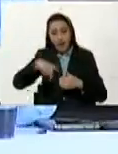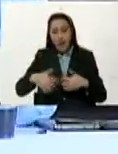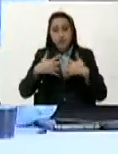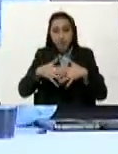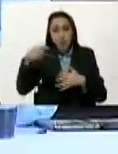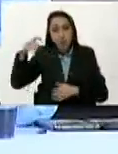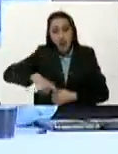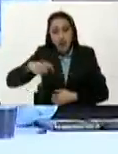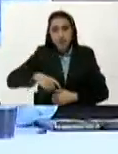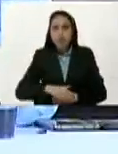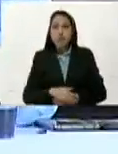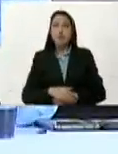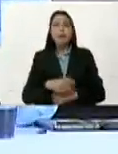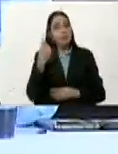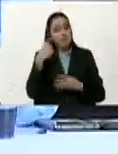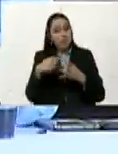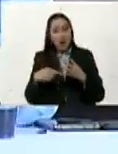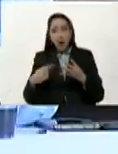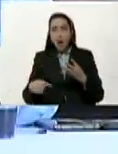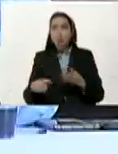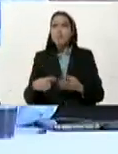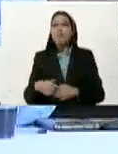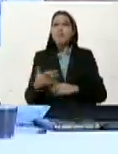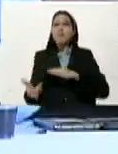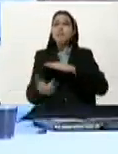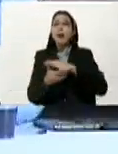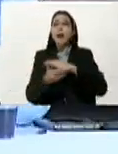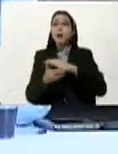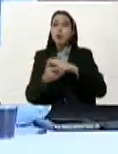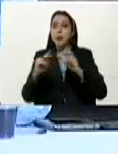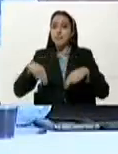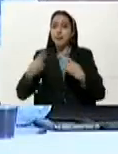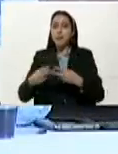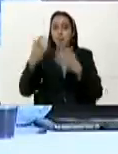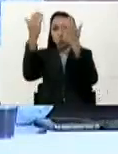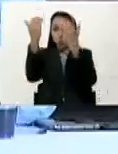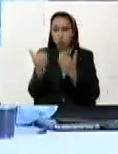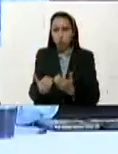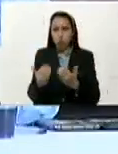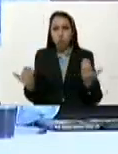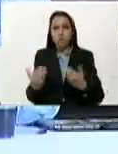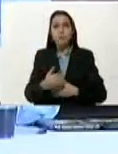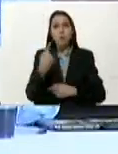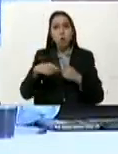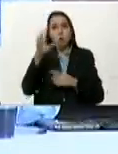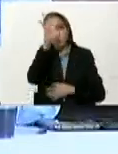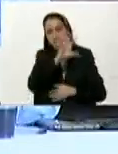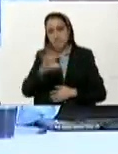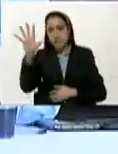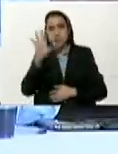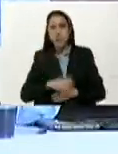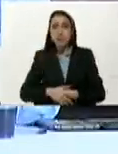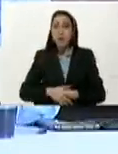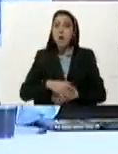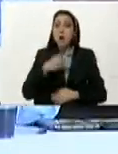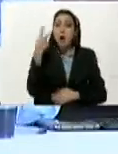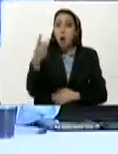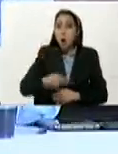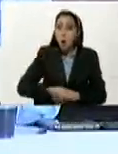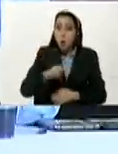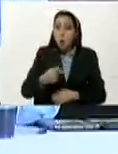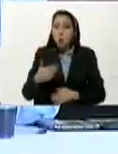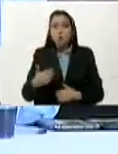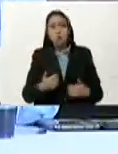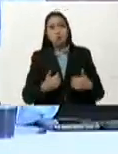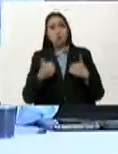o de piezas partes tecnología que es importada y que sin duda esa política le ha hecho